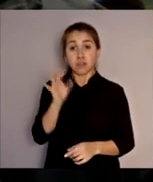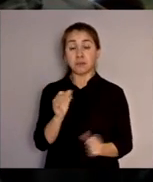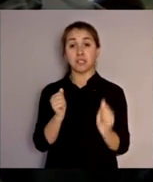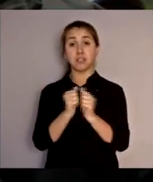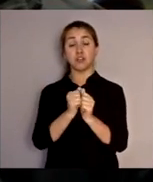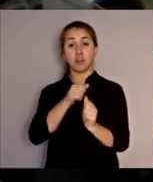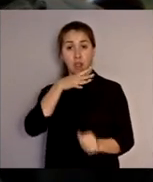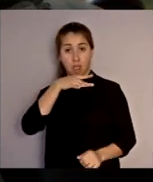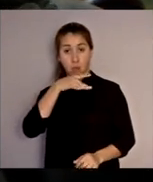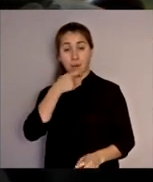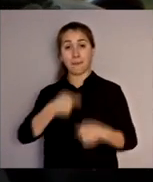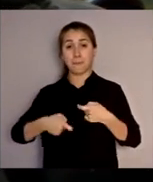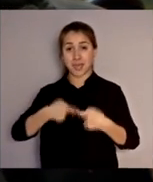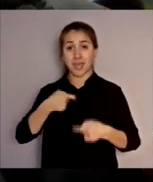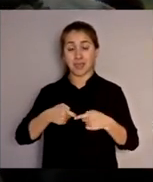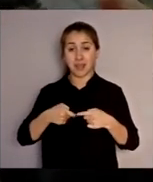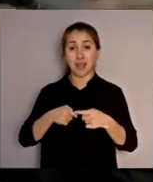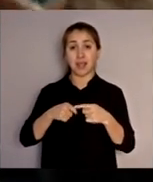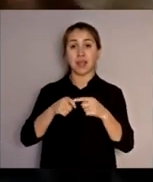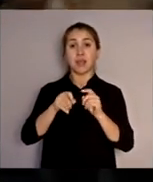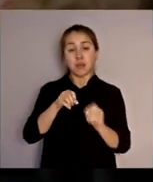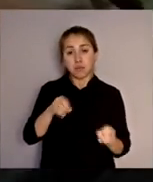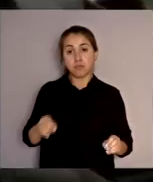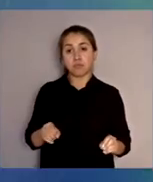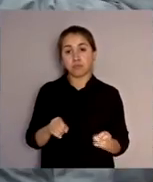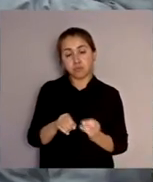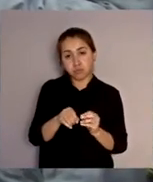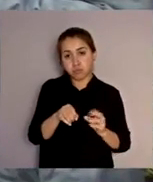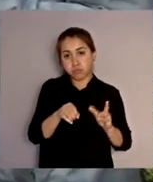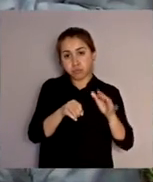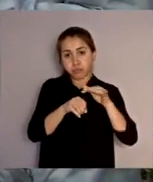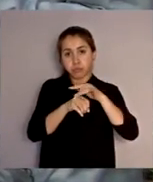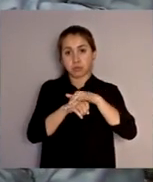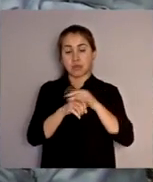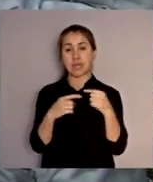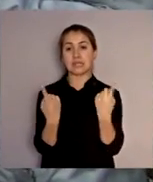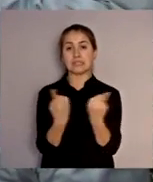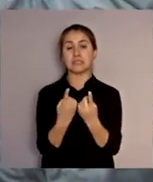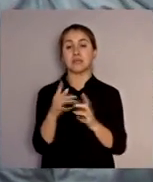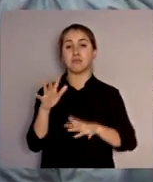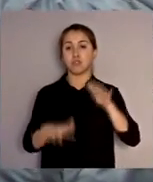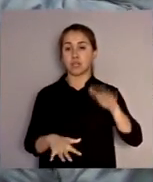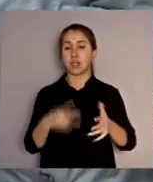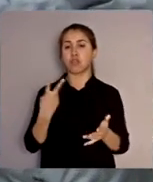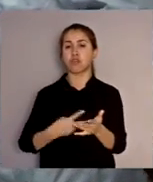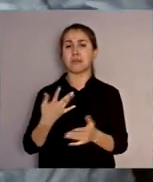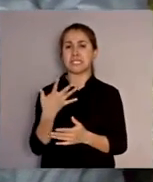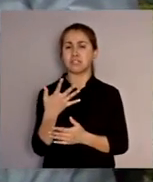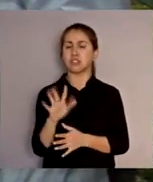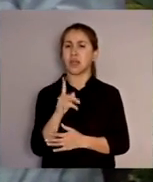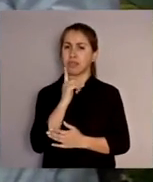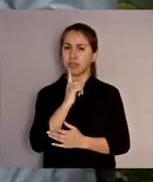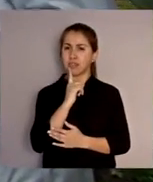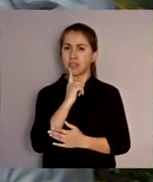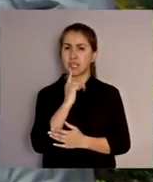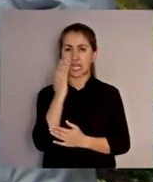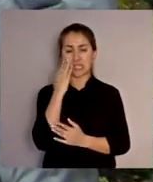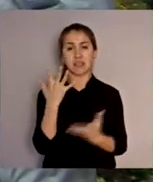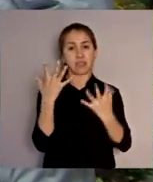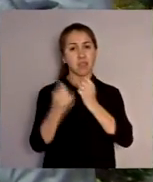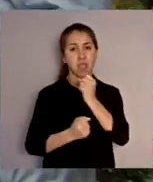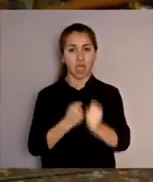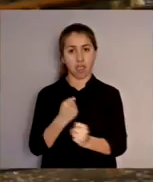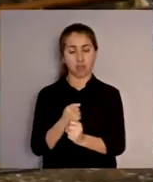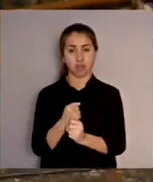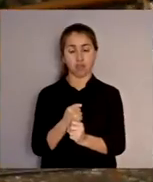solamente con agua y piedra, creció alrededor de la montaña. La Montaña Mágica es del 2005, o sea, tiene prácticamente 10